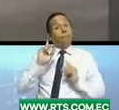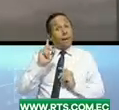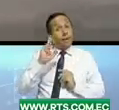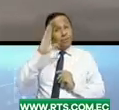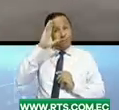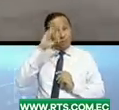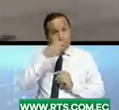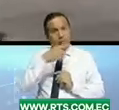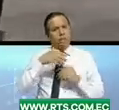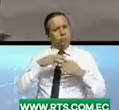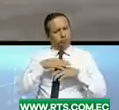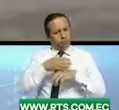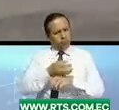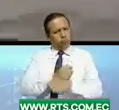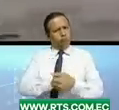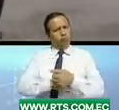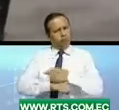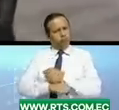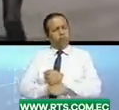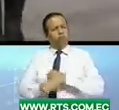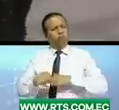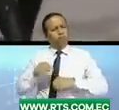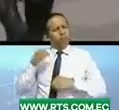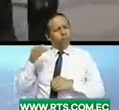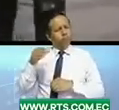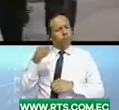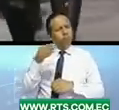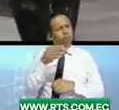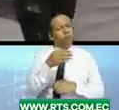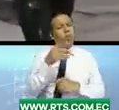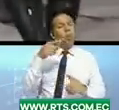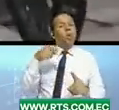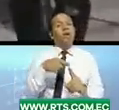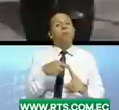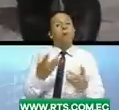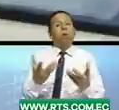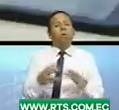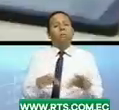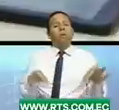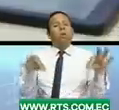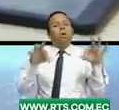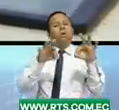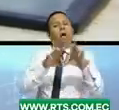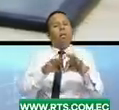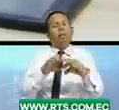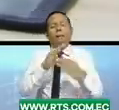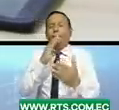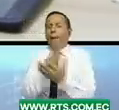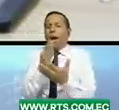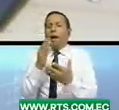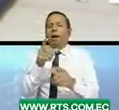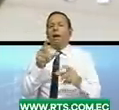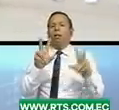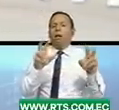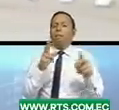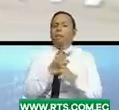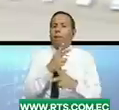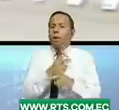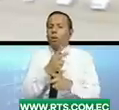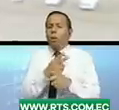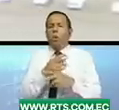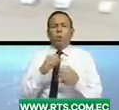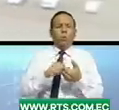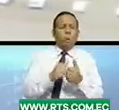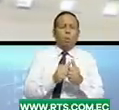desplegar operativos para poder más que nada tener en claro qué es lo que van a hacer y sobre todo pues neutralizar los hechos delictivos que se han